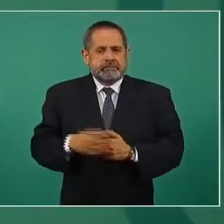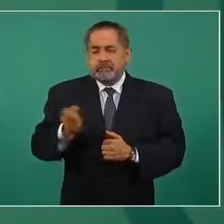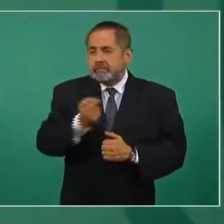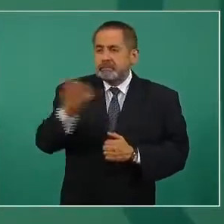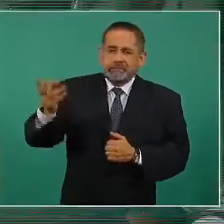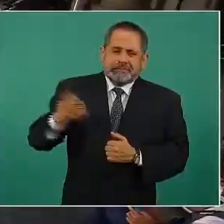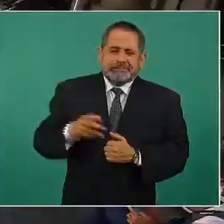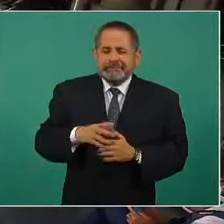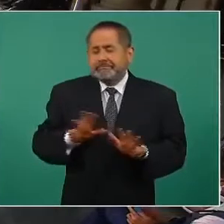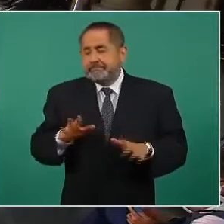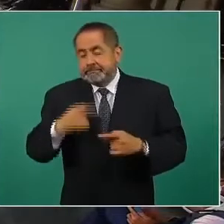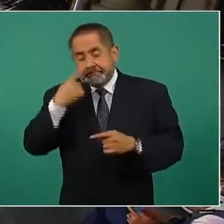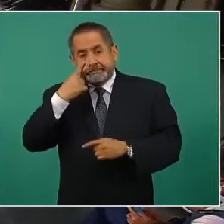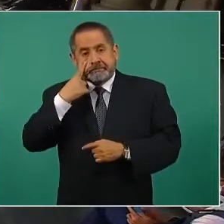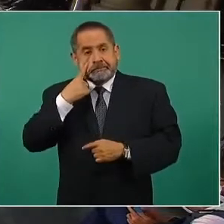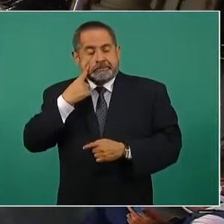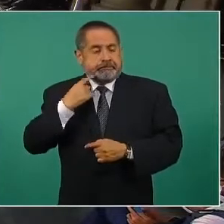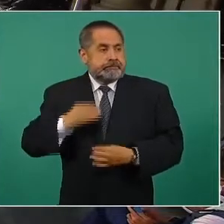lloraban